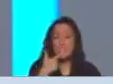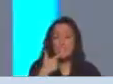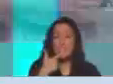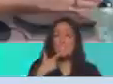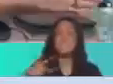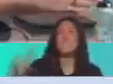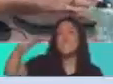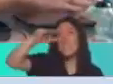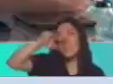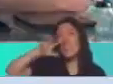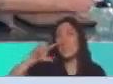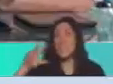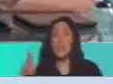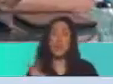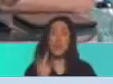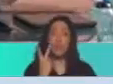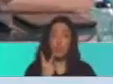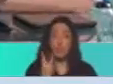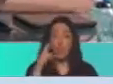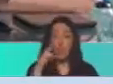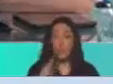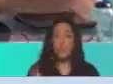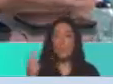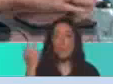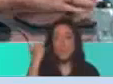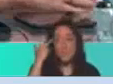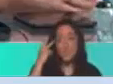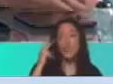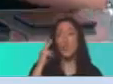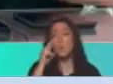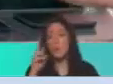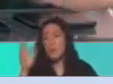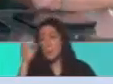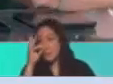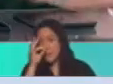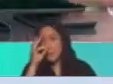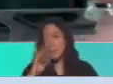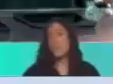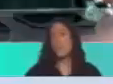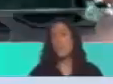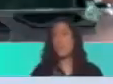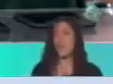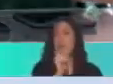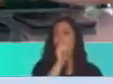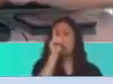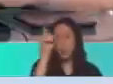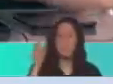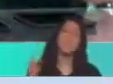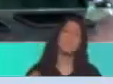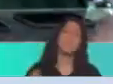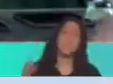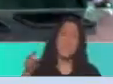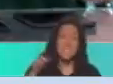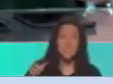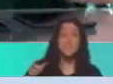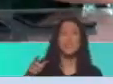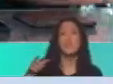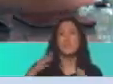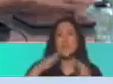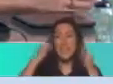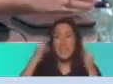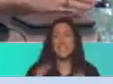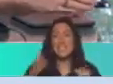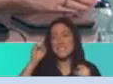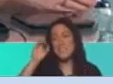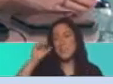satélites que fueron lanzados en 2018 y 2020 y forman parte de una elación como se